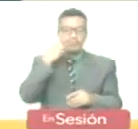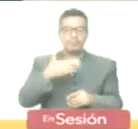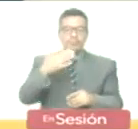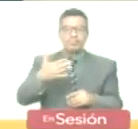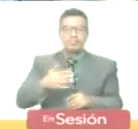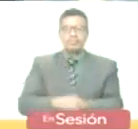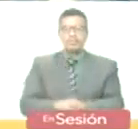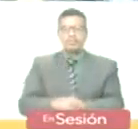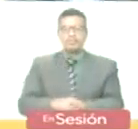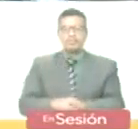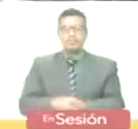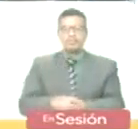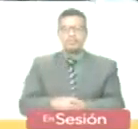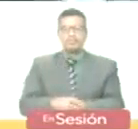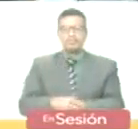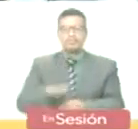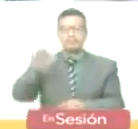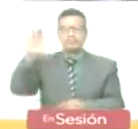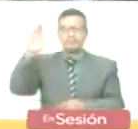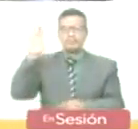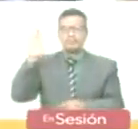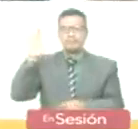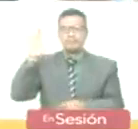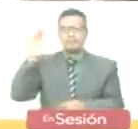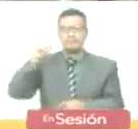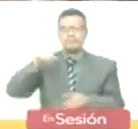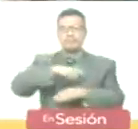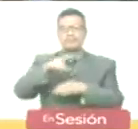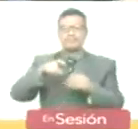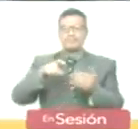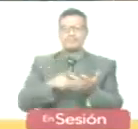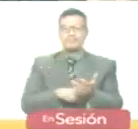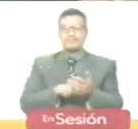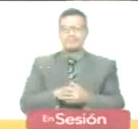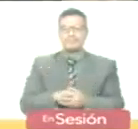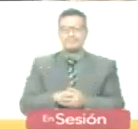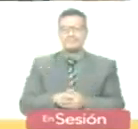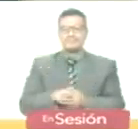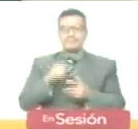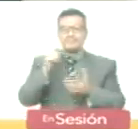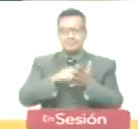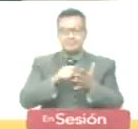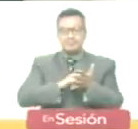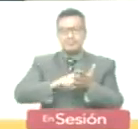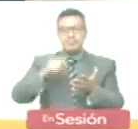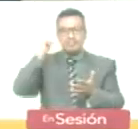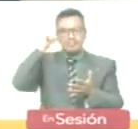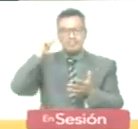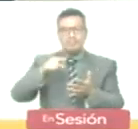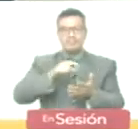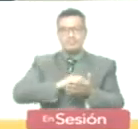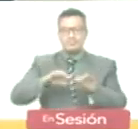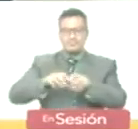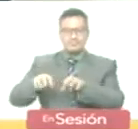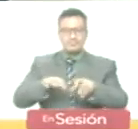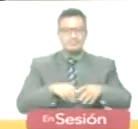costumbre. Queda aprobado por unanimidad. Siguiente punto del orden del día, ciudadana